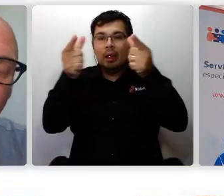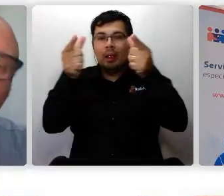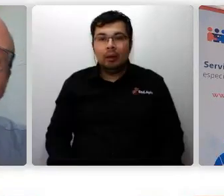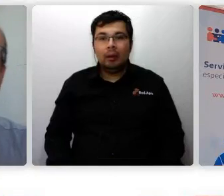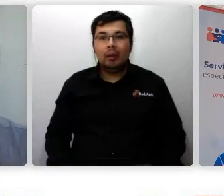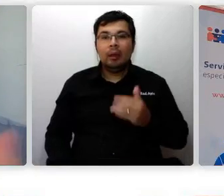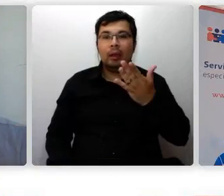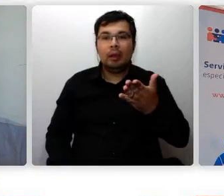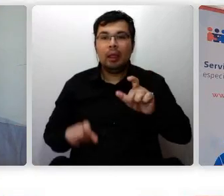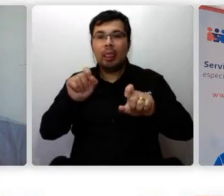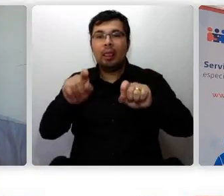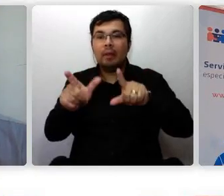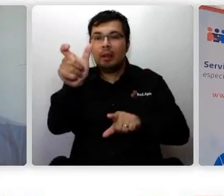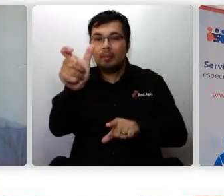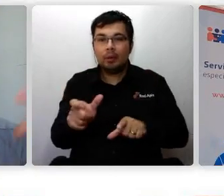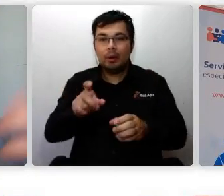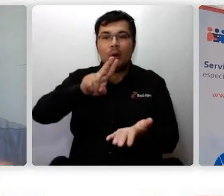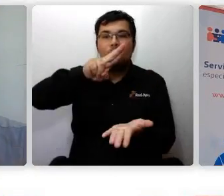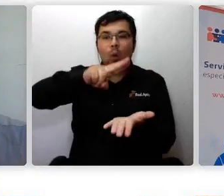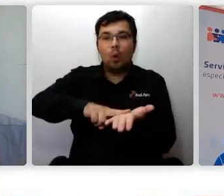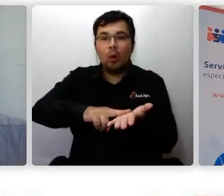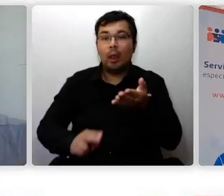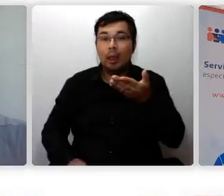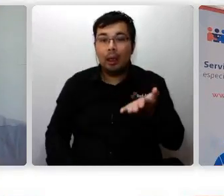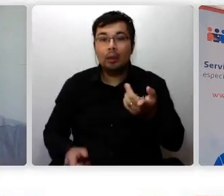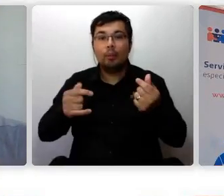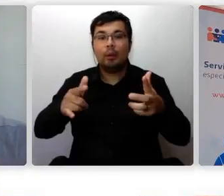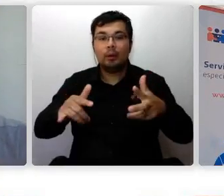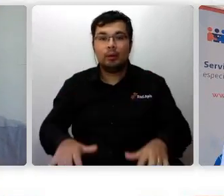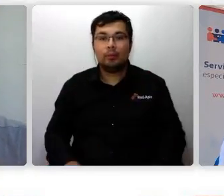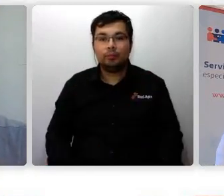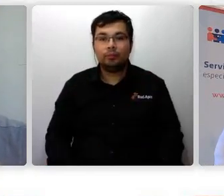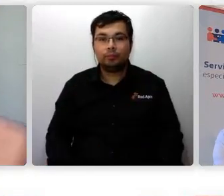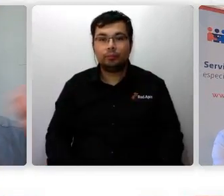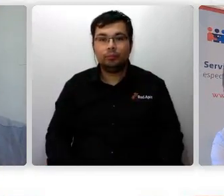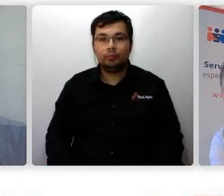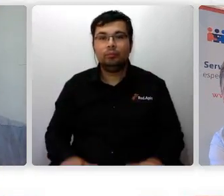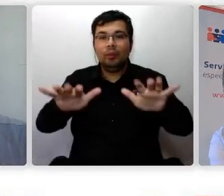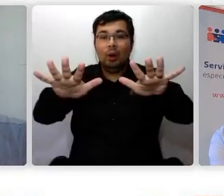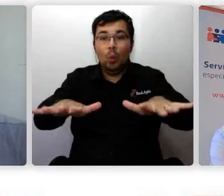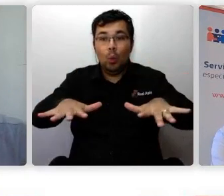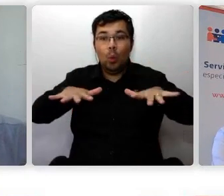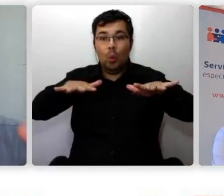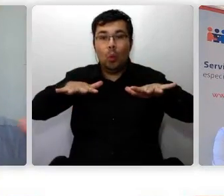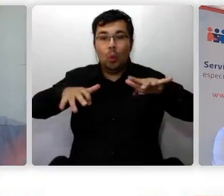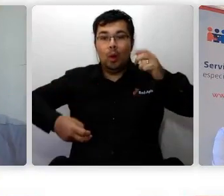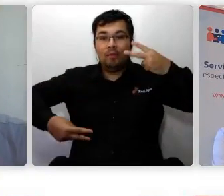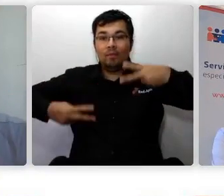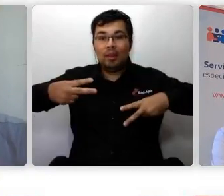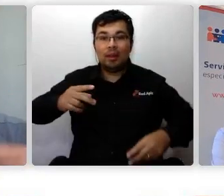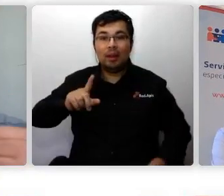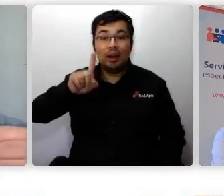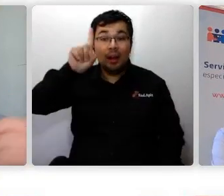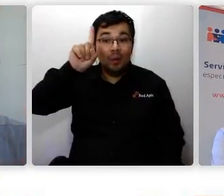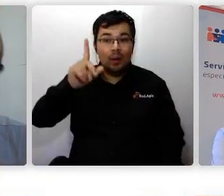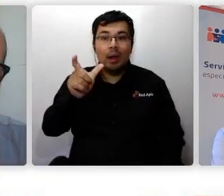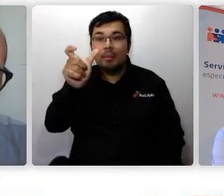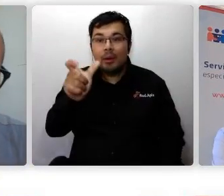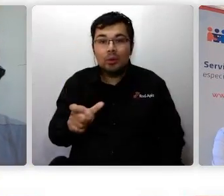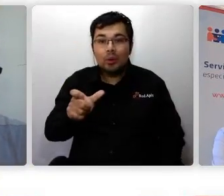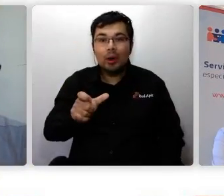del Contribuyente. Don Iván, esto es como el Festival de Viña, don Iván. ¿Se acuerda que antiguamente el artista que cerraba un día abría el día